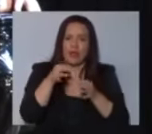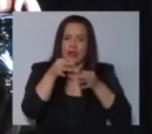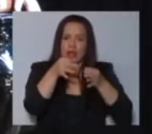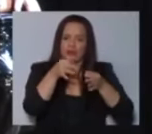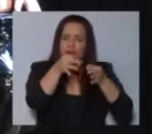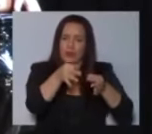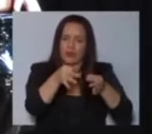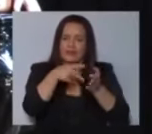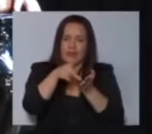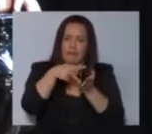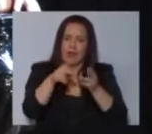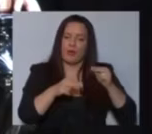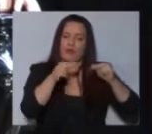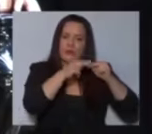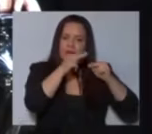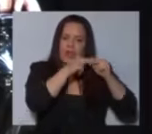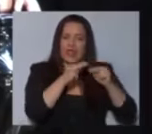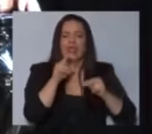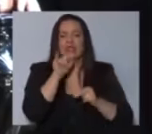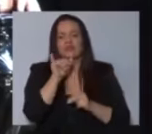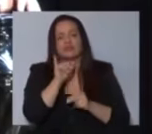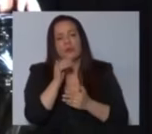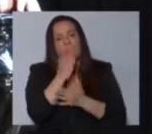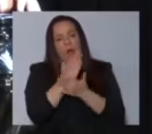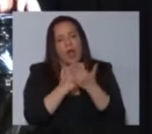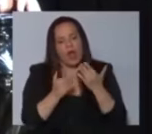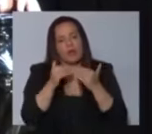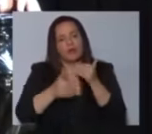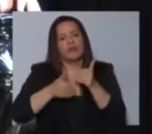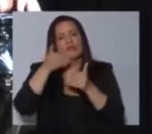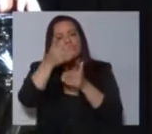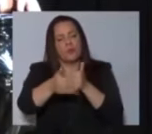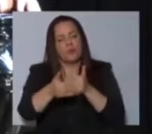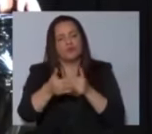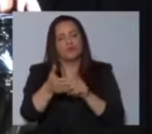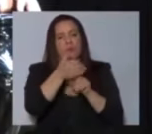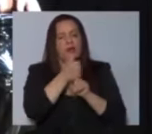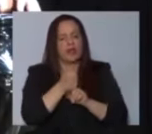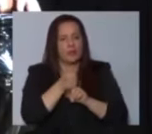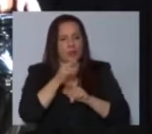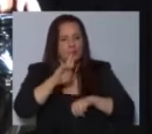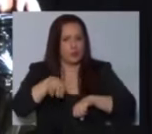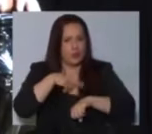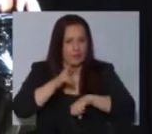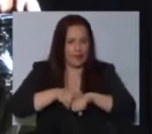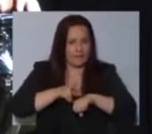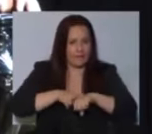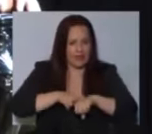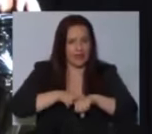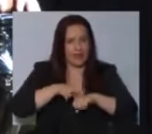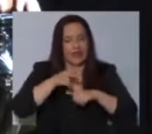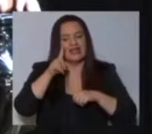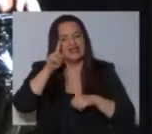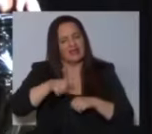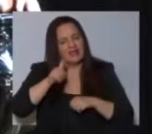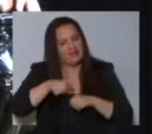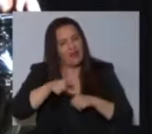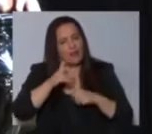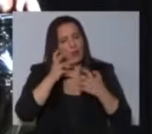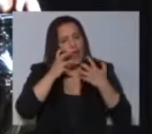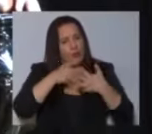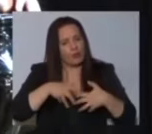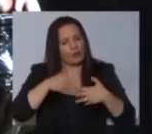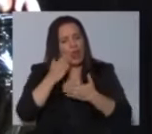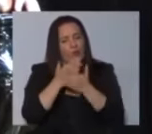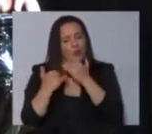inicial y conforme retomaremos a la normalidad, habrá que ajustar esas pesadas cargas y